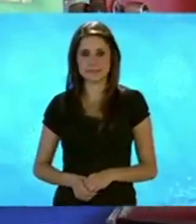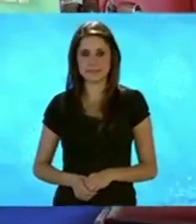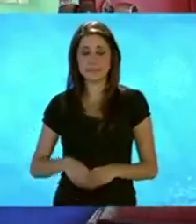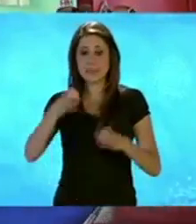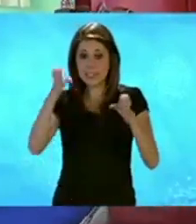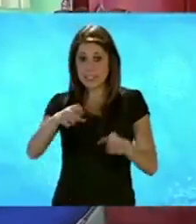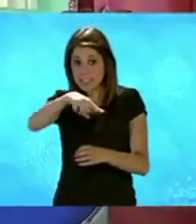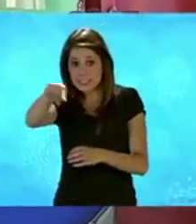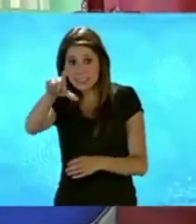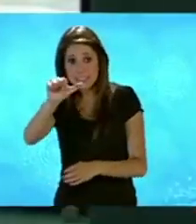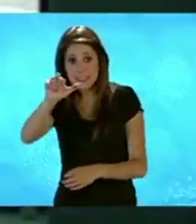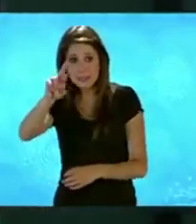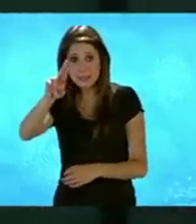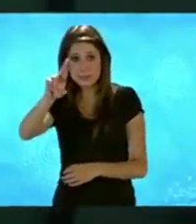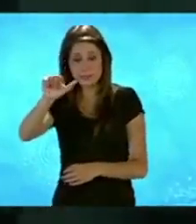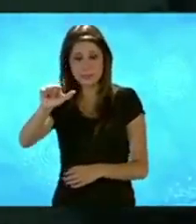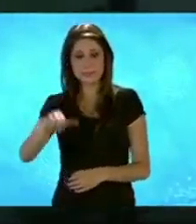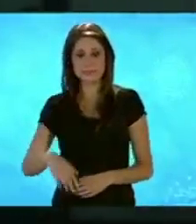¿Estás ahí, Laura?